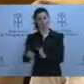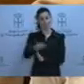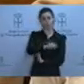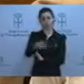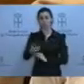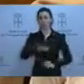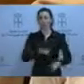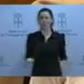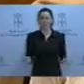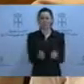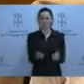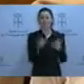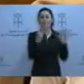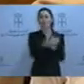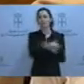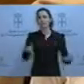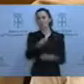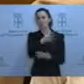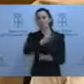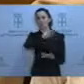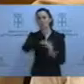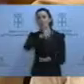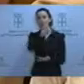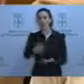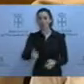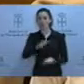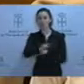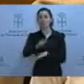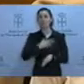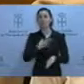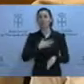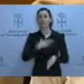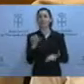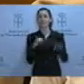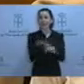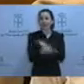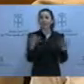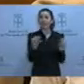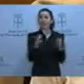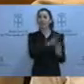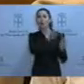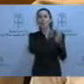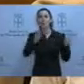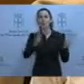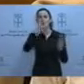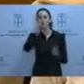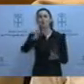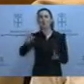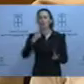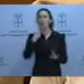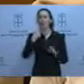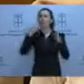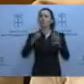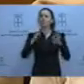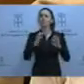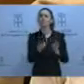fíjate, estamos hablando de 7.400.000 euros. Porque claro, el patrimonio que tiene que gestionar es grande, ¿no? La propia página web de la Fundación recalca esto y añade